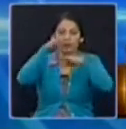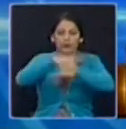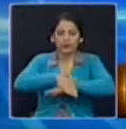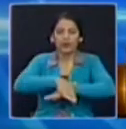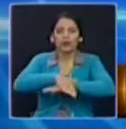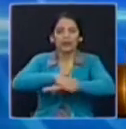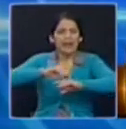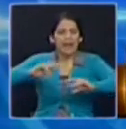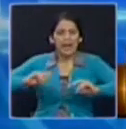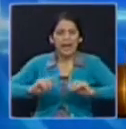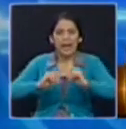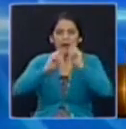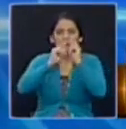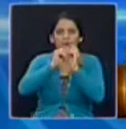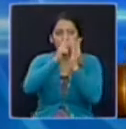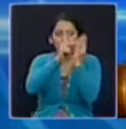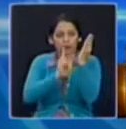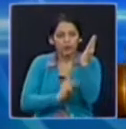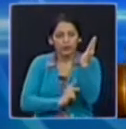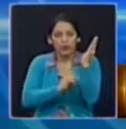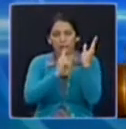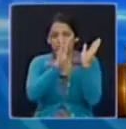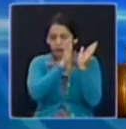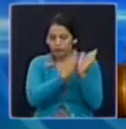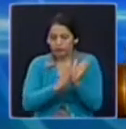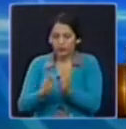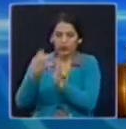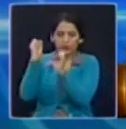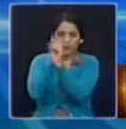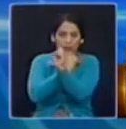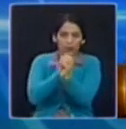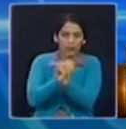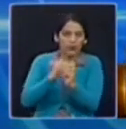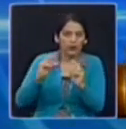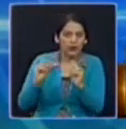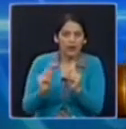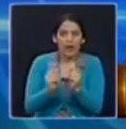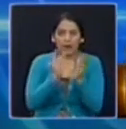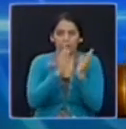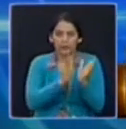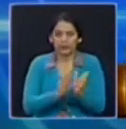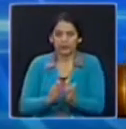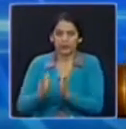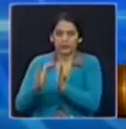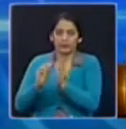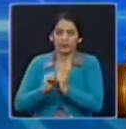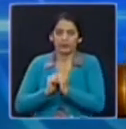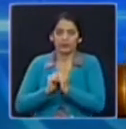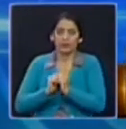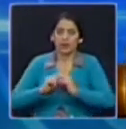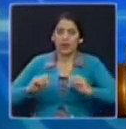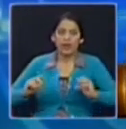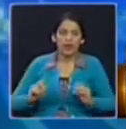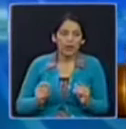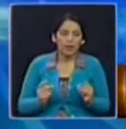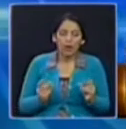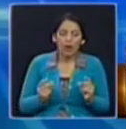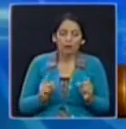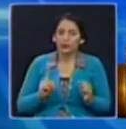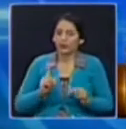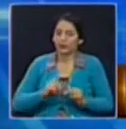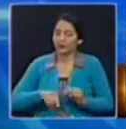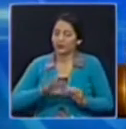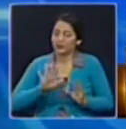trabajo que nos permita cumplir un debido proceso. El breve no puede ser posible si es